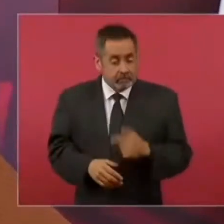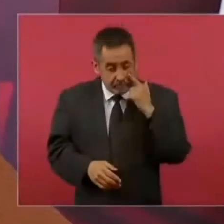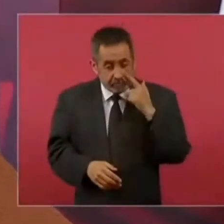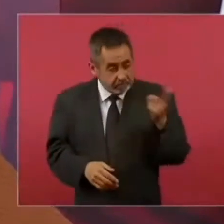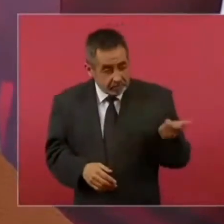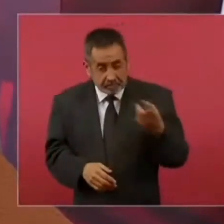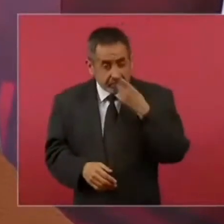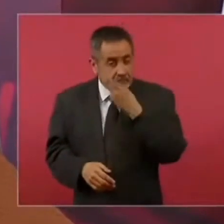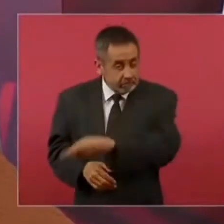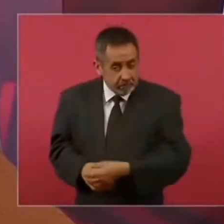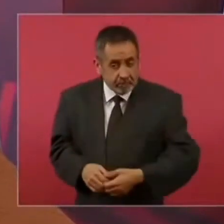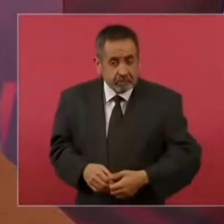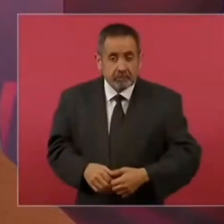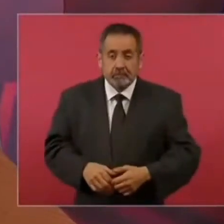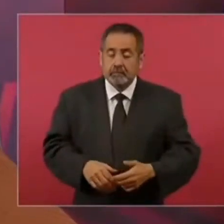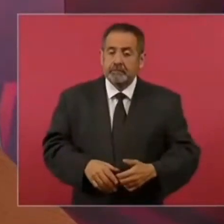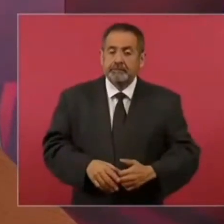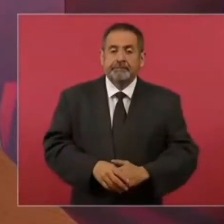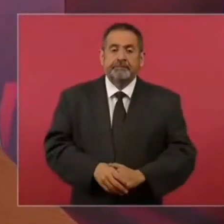Fíjense.